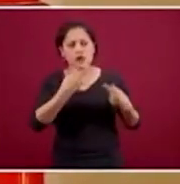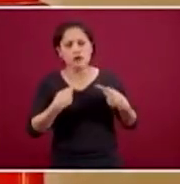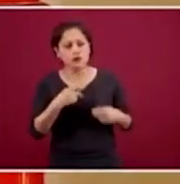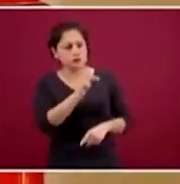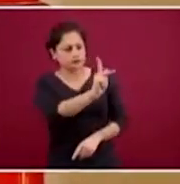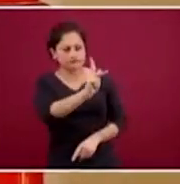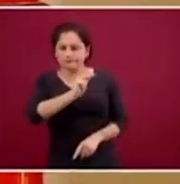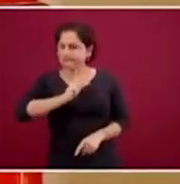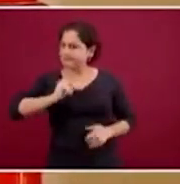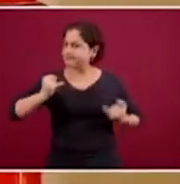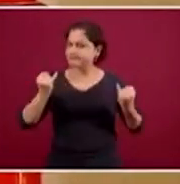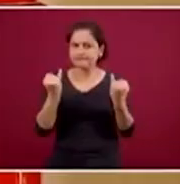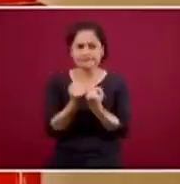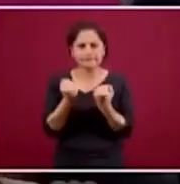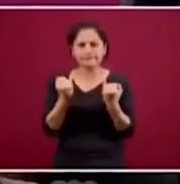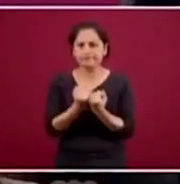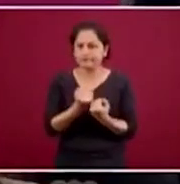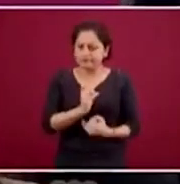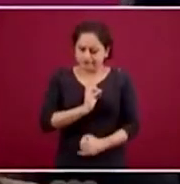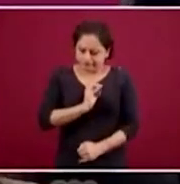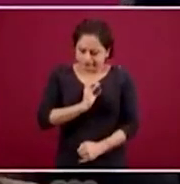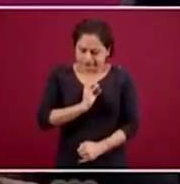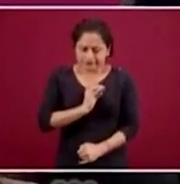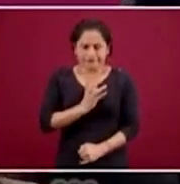y la misma angustia